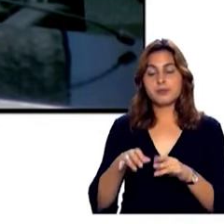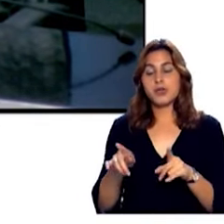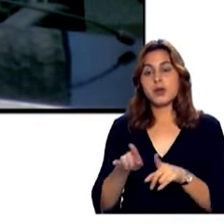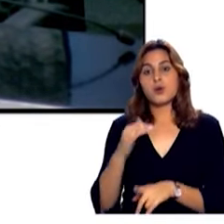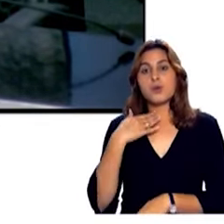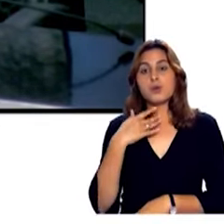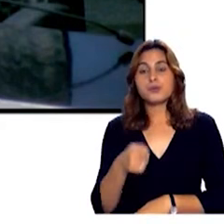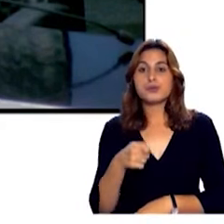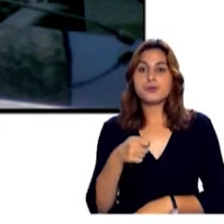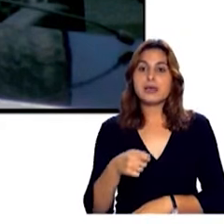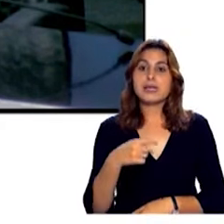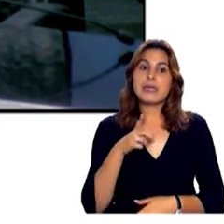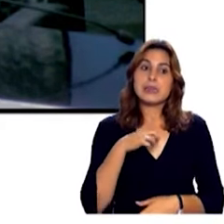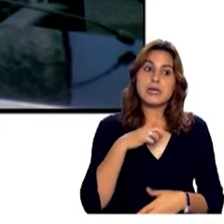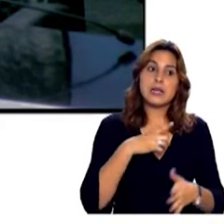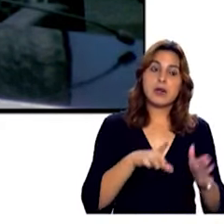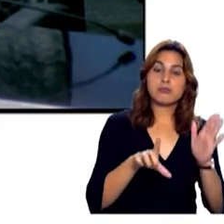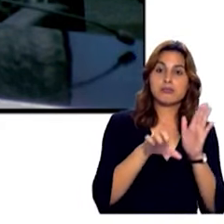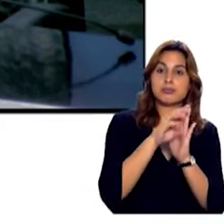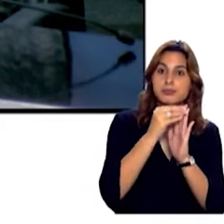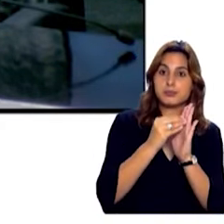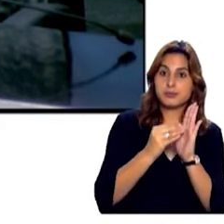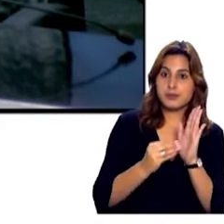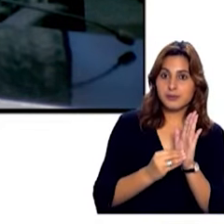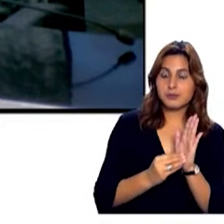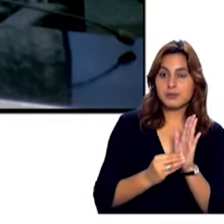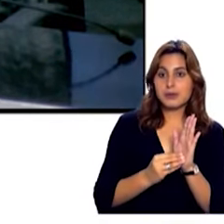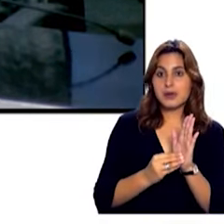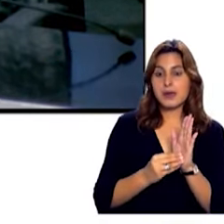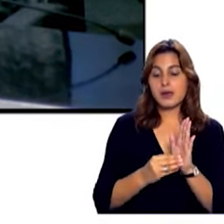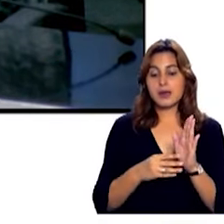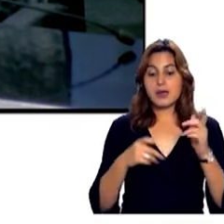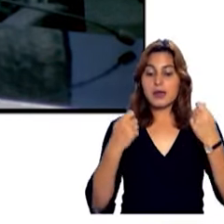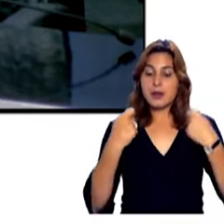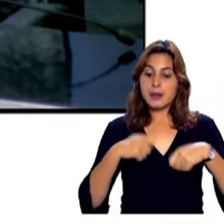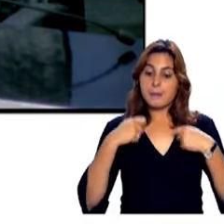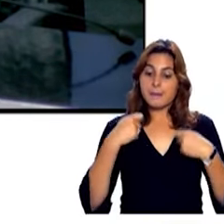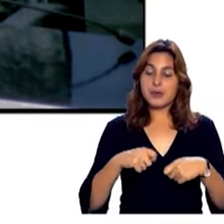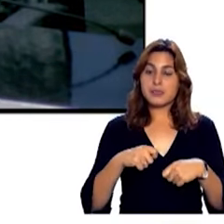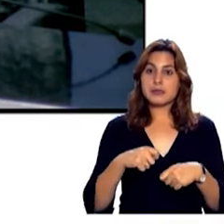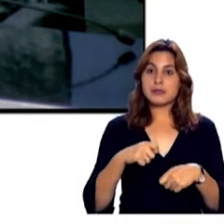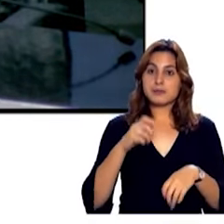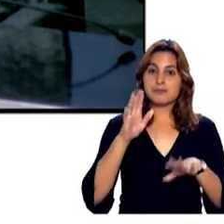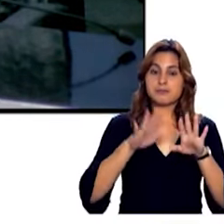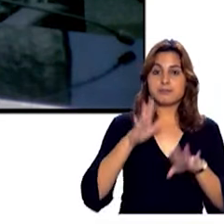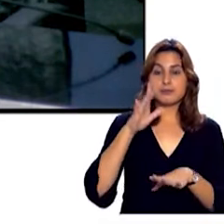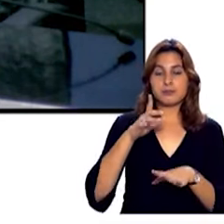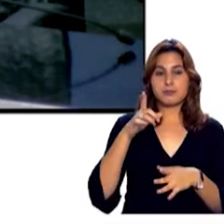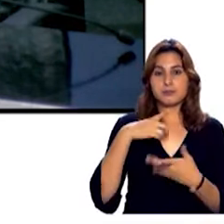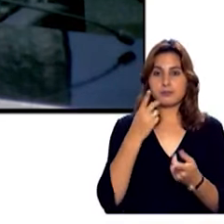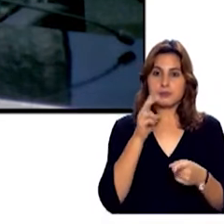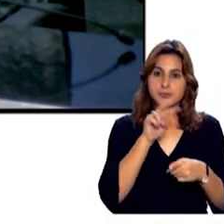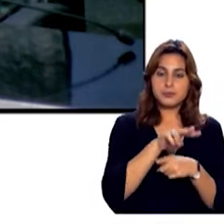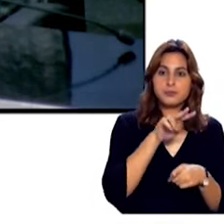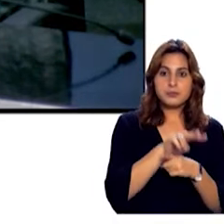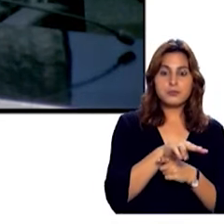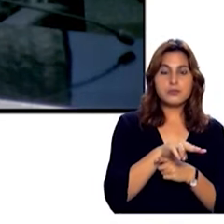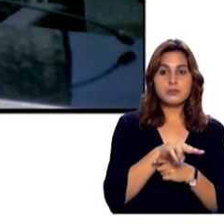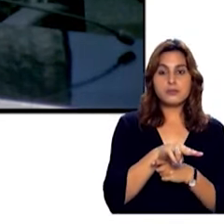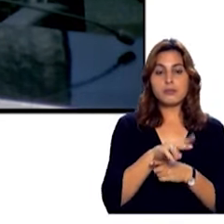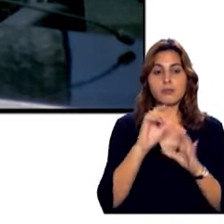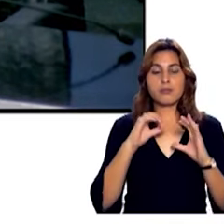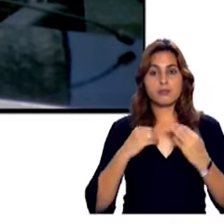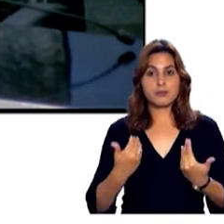debe saber que si satisfacer la tutela judicial efectiva de Los ciudadanos la igualdad de